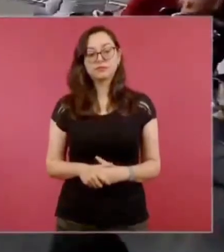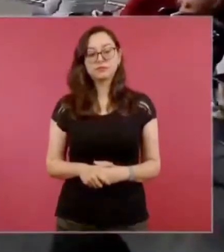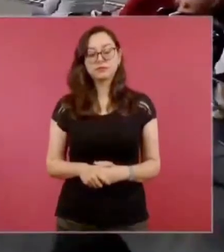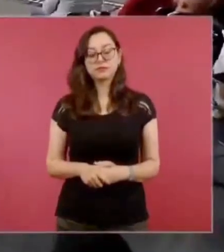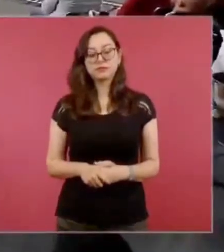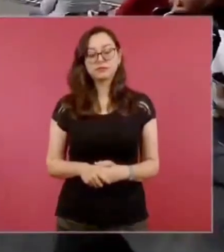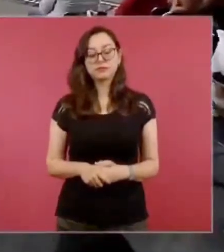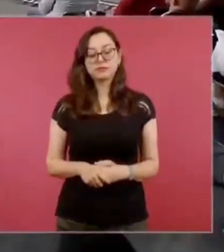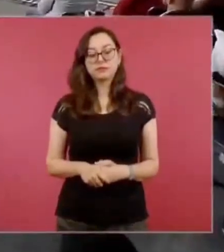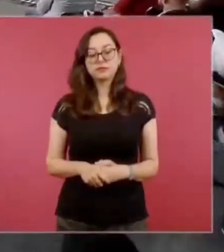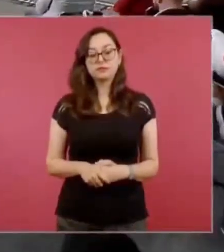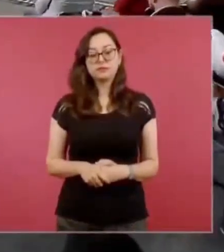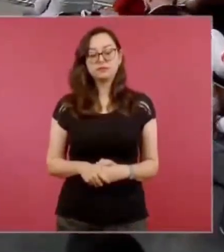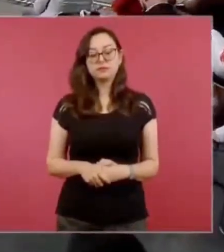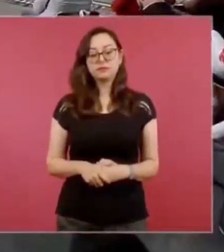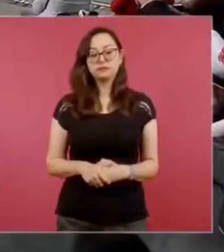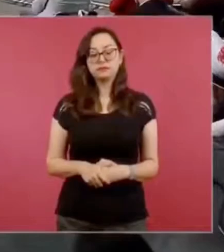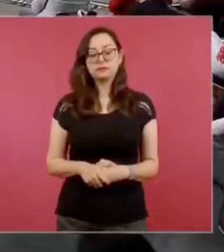solo que